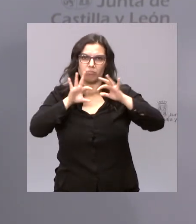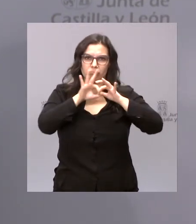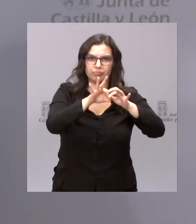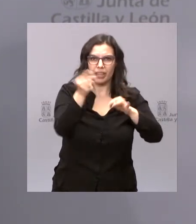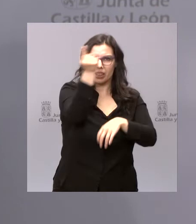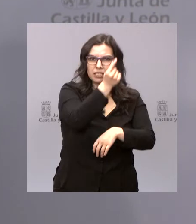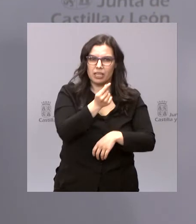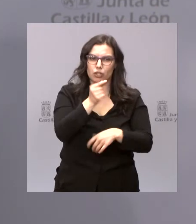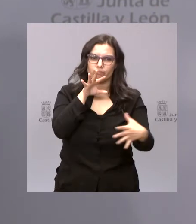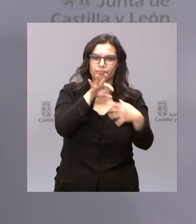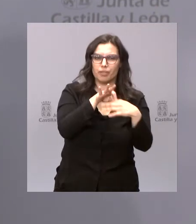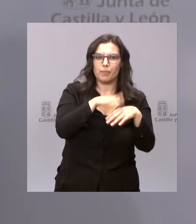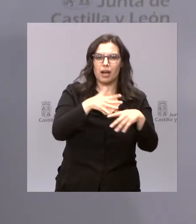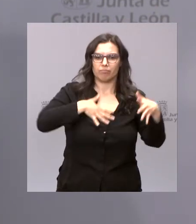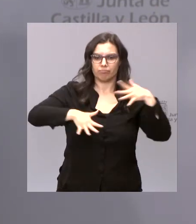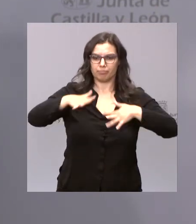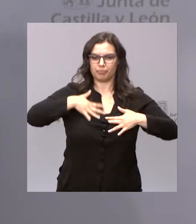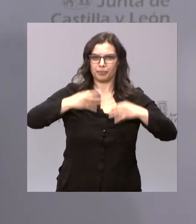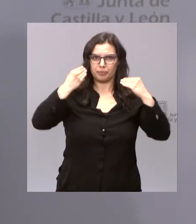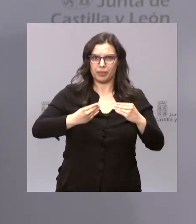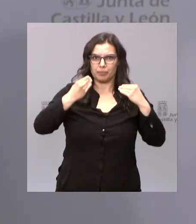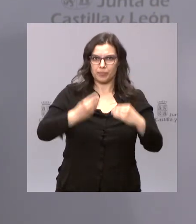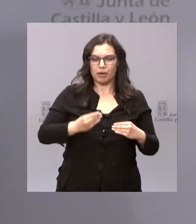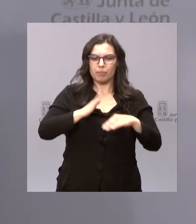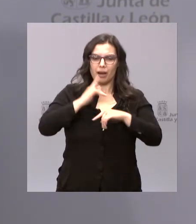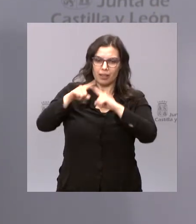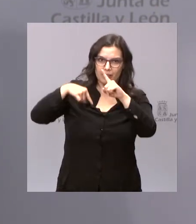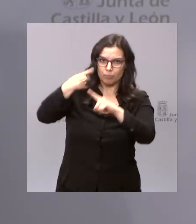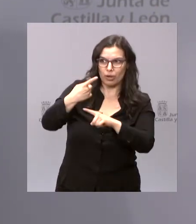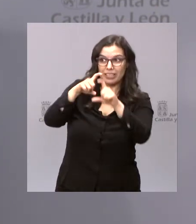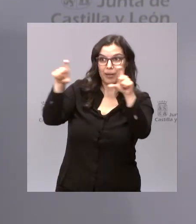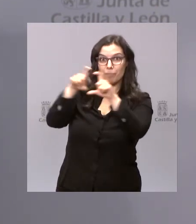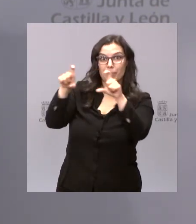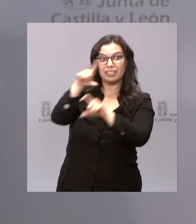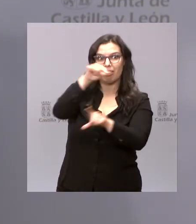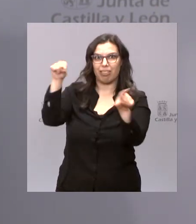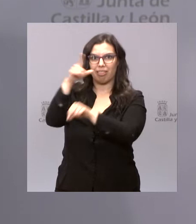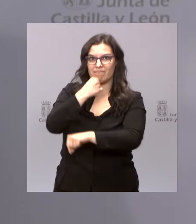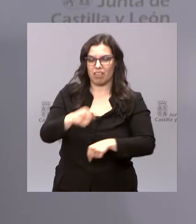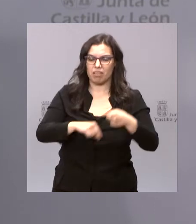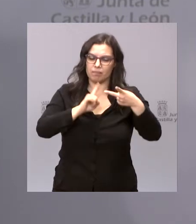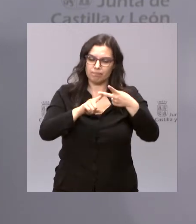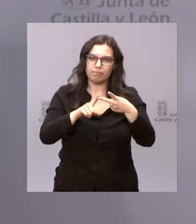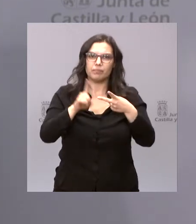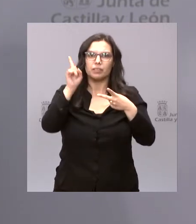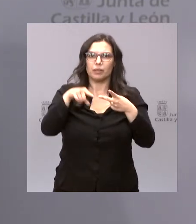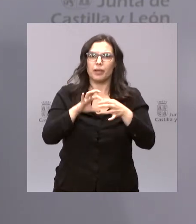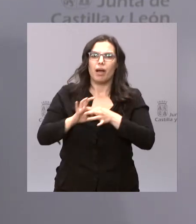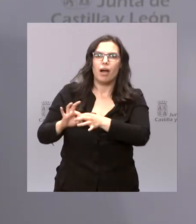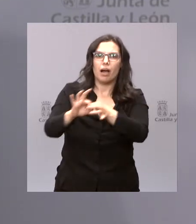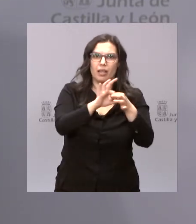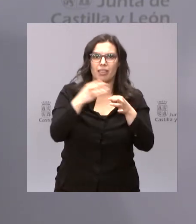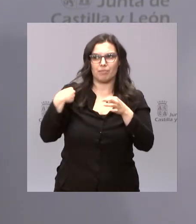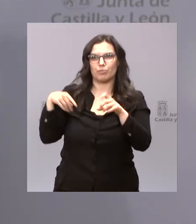logren una formación enfocada a lo que demandan las empresas. Por otro lado, la alianza con las propias